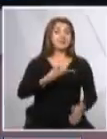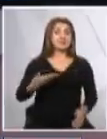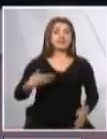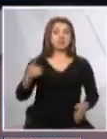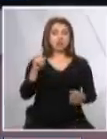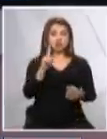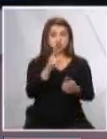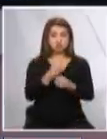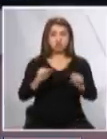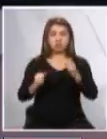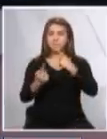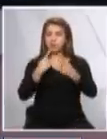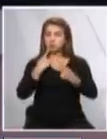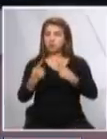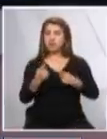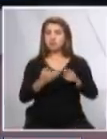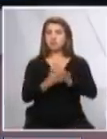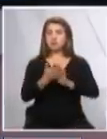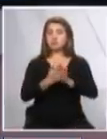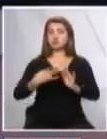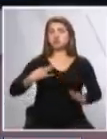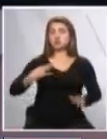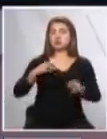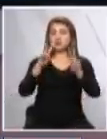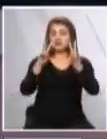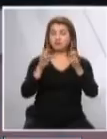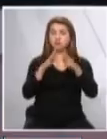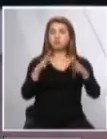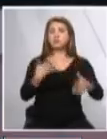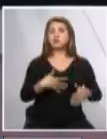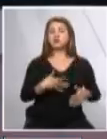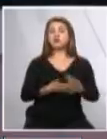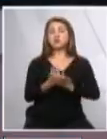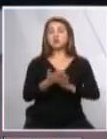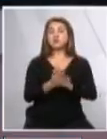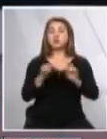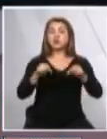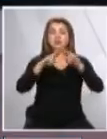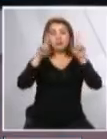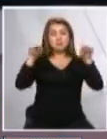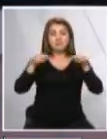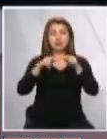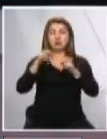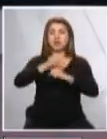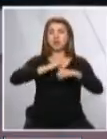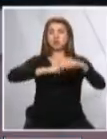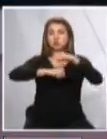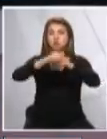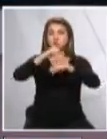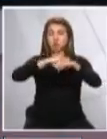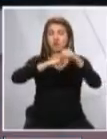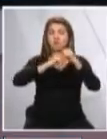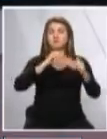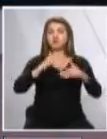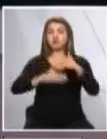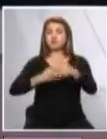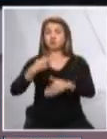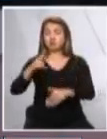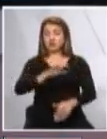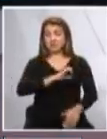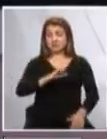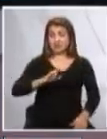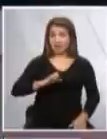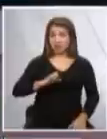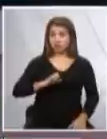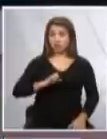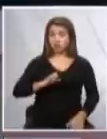no puede preguntarle, por ejemplo, a los ciudadanos materias tan importantes como este marco, esta estructura orgánica del funcionamiento del Estado, ¿nos